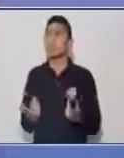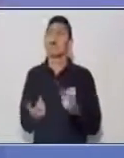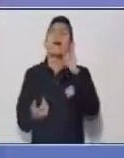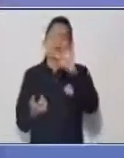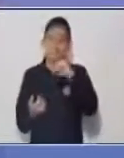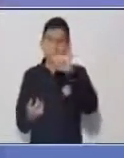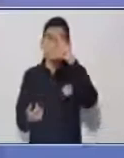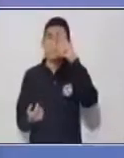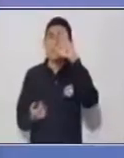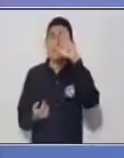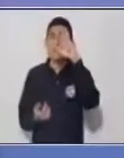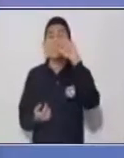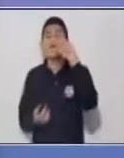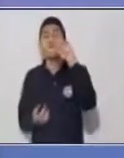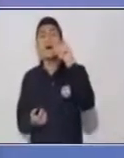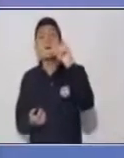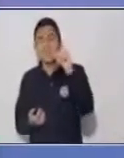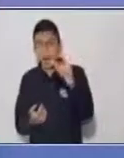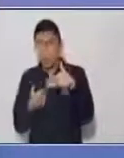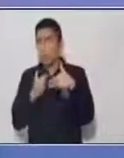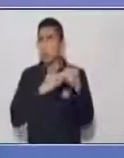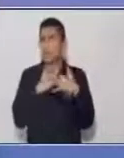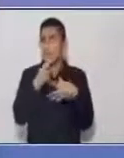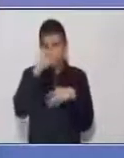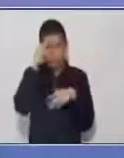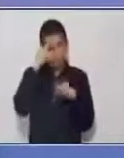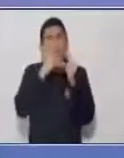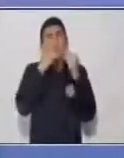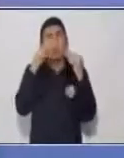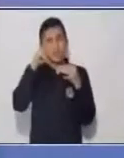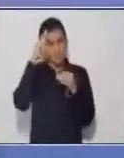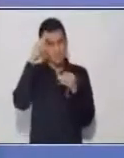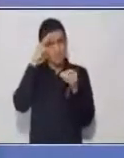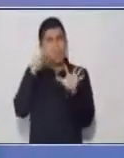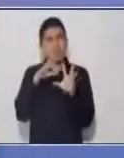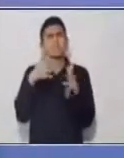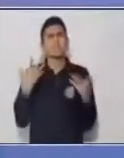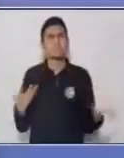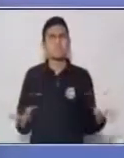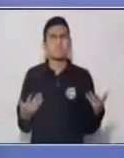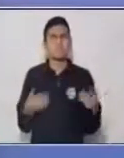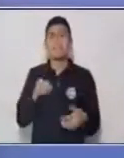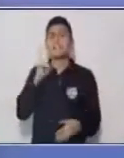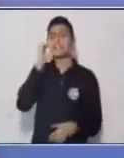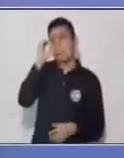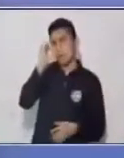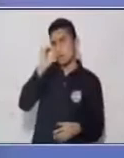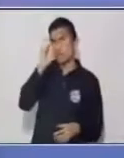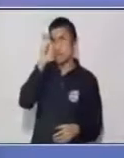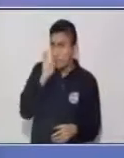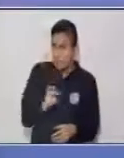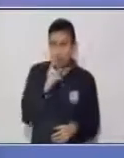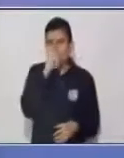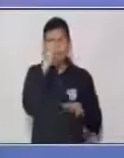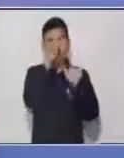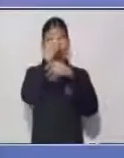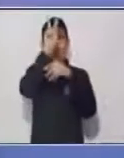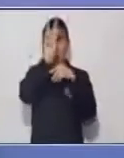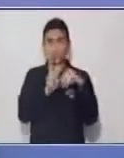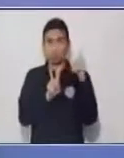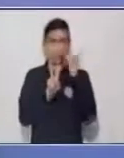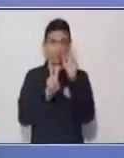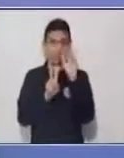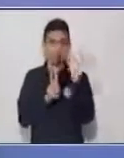La derivada de cualquier número, ¿sí? La derivada de cualquier número es 0. Por eso ya no lo escribimos aquí